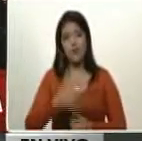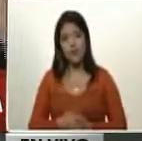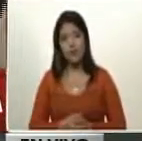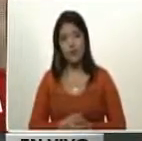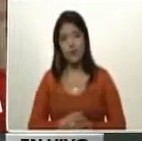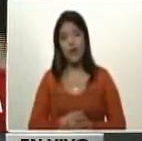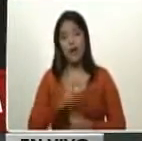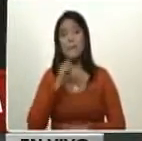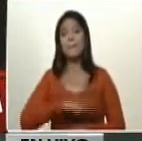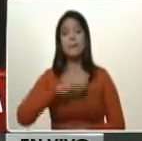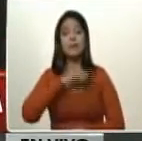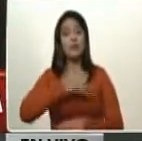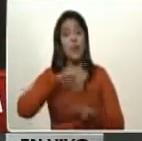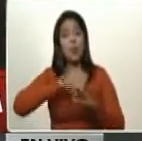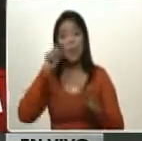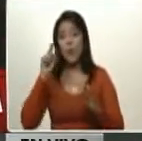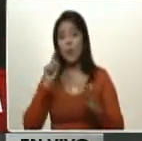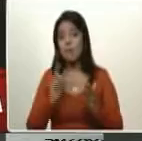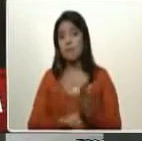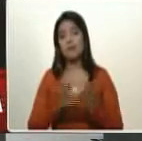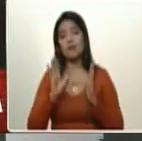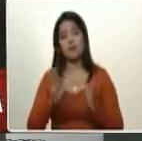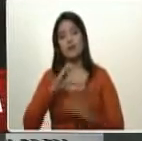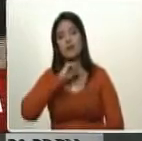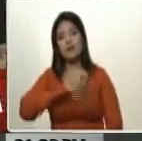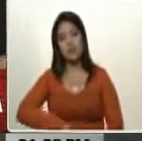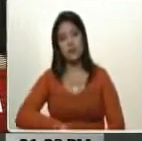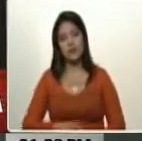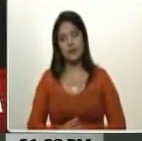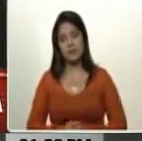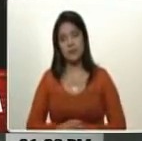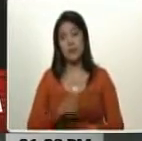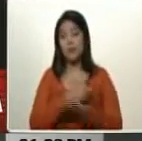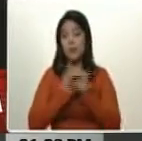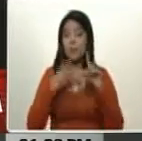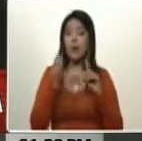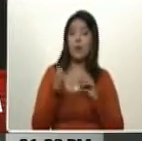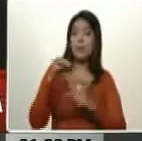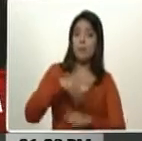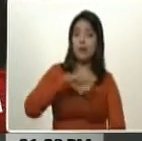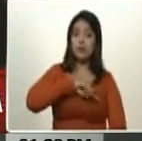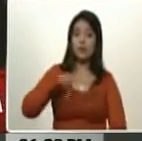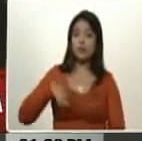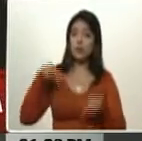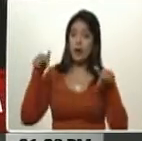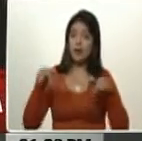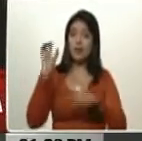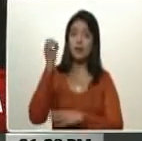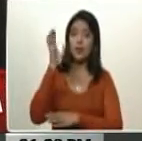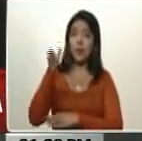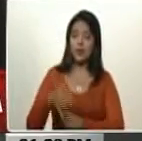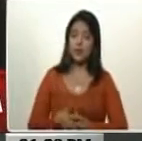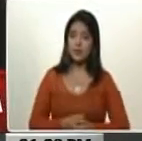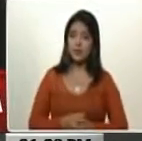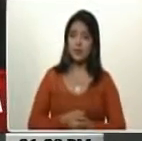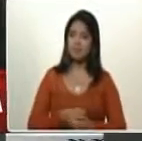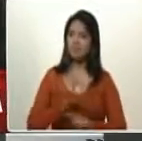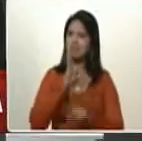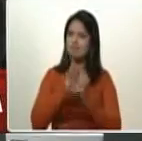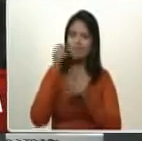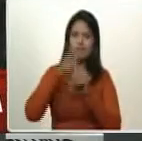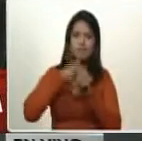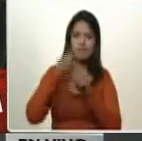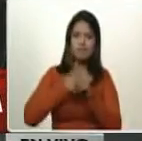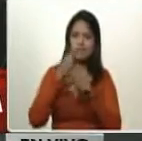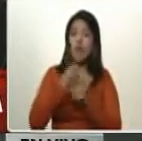eso esa visión integral desde el punto de vista de la historia. Pero adicionalmente nosotros en este Congreso estamos dedicándolo, y